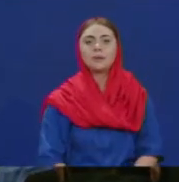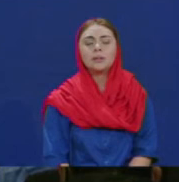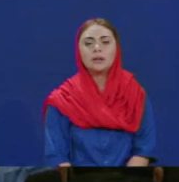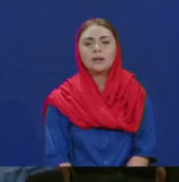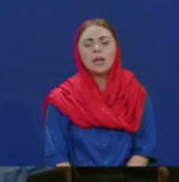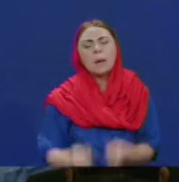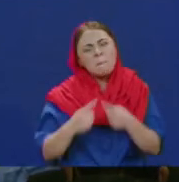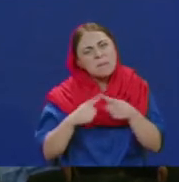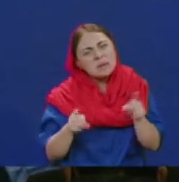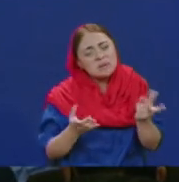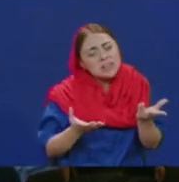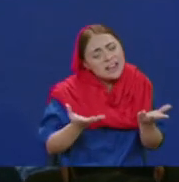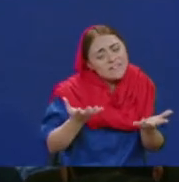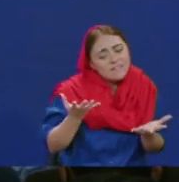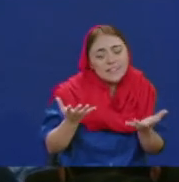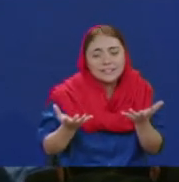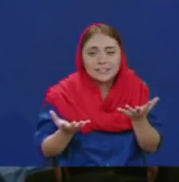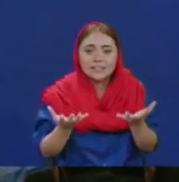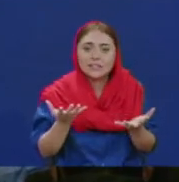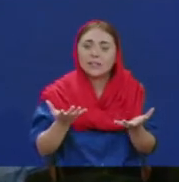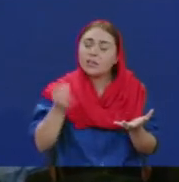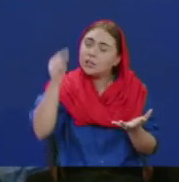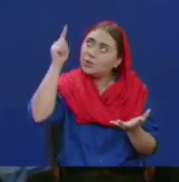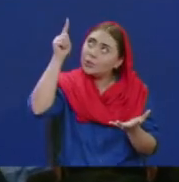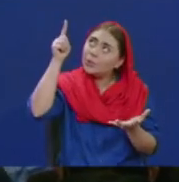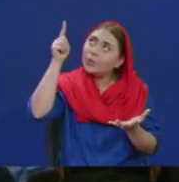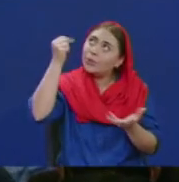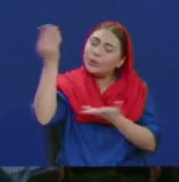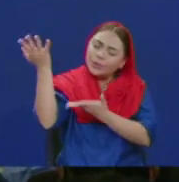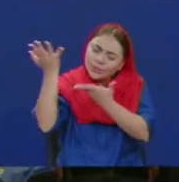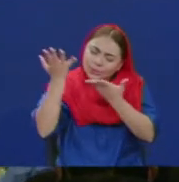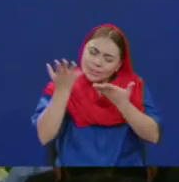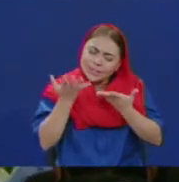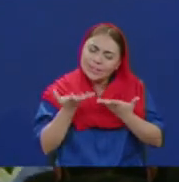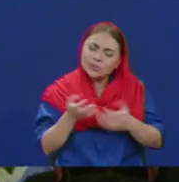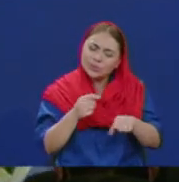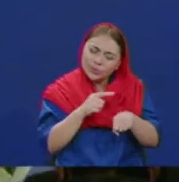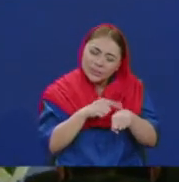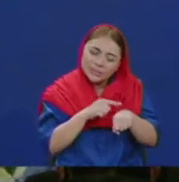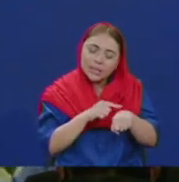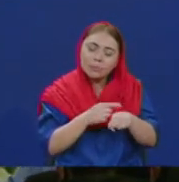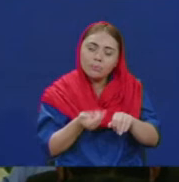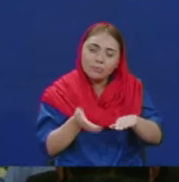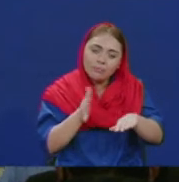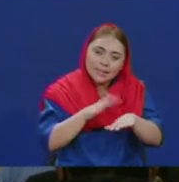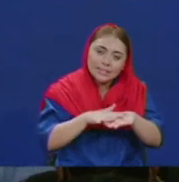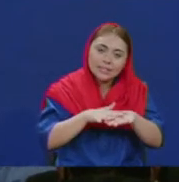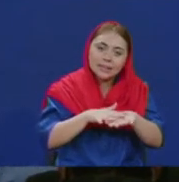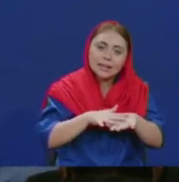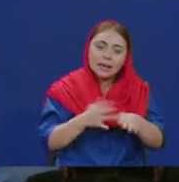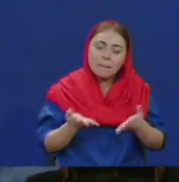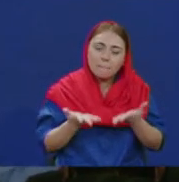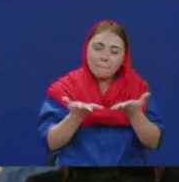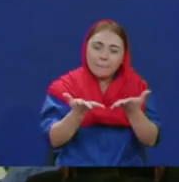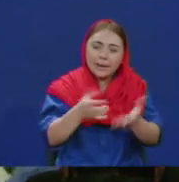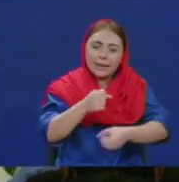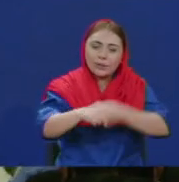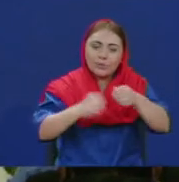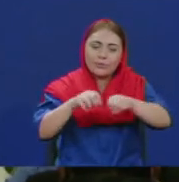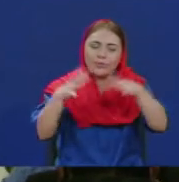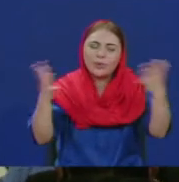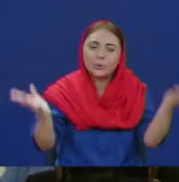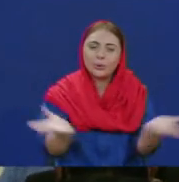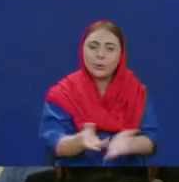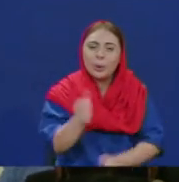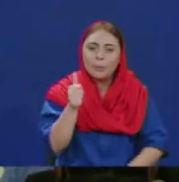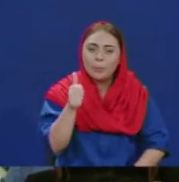pero que a veces nos tienes que dar un tiempo más para dar el fruto necesario. Hoy, Señor, en una especie